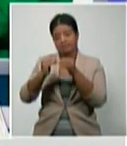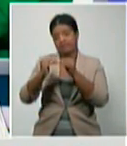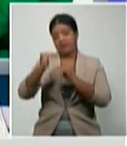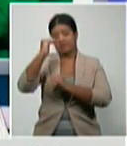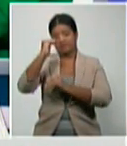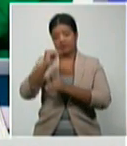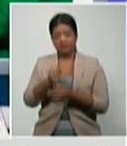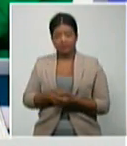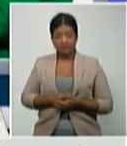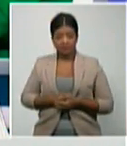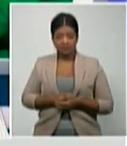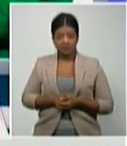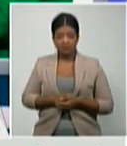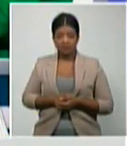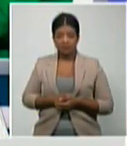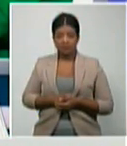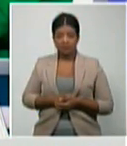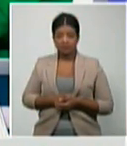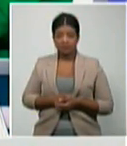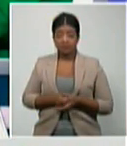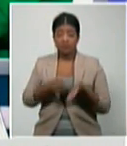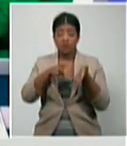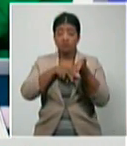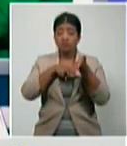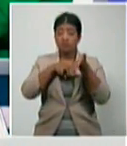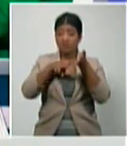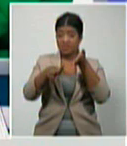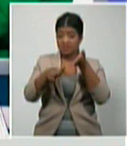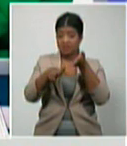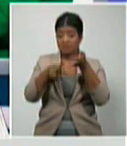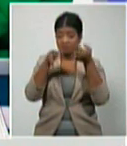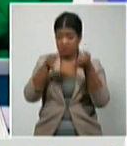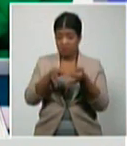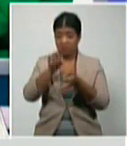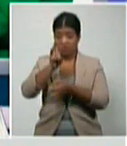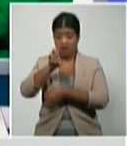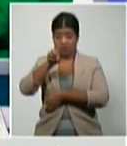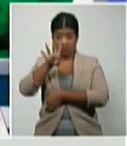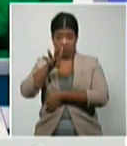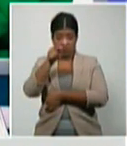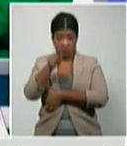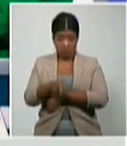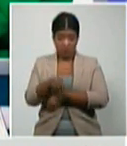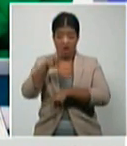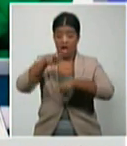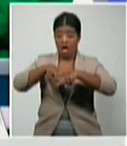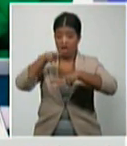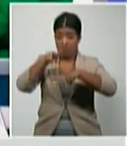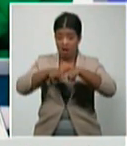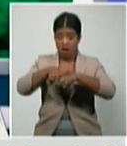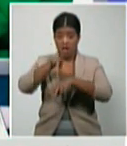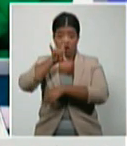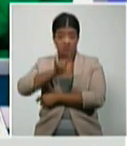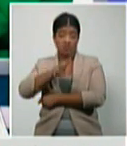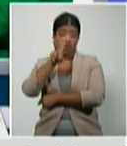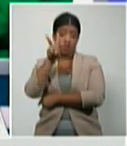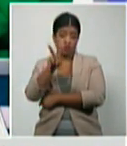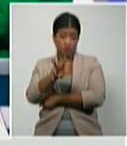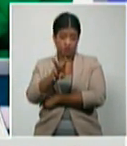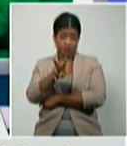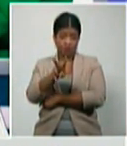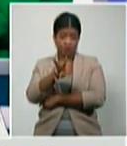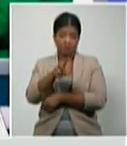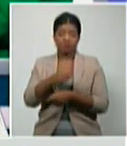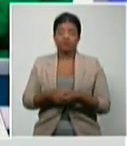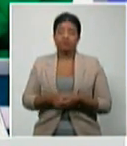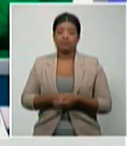Por provincia, los 314 casos. En La Habana 92, la cifra más alta, Santiago